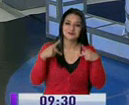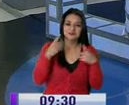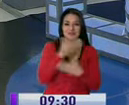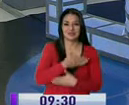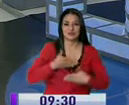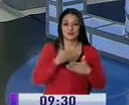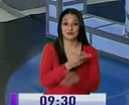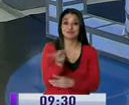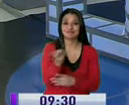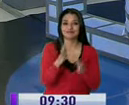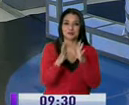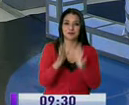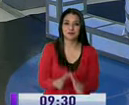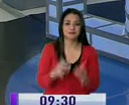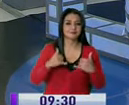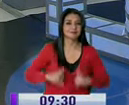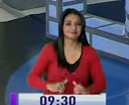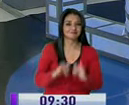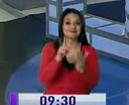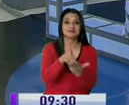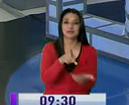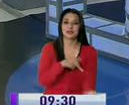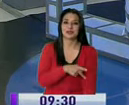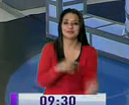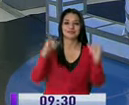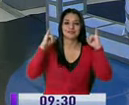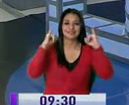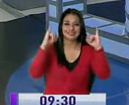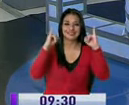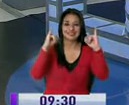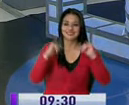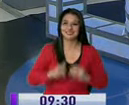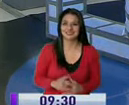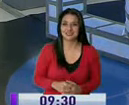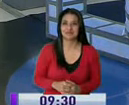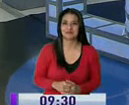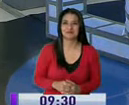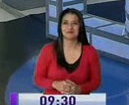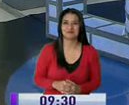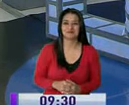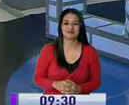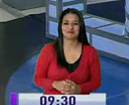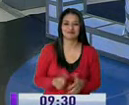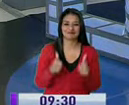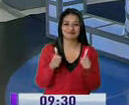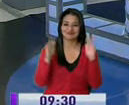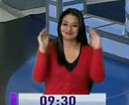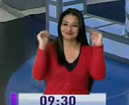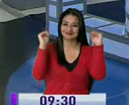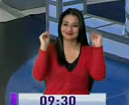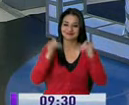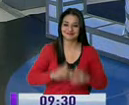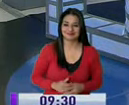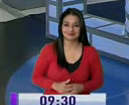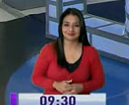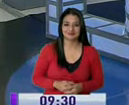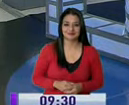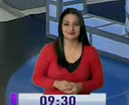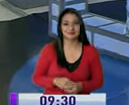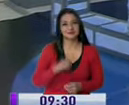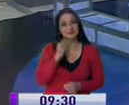Esteban Verde Soto y Karina Sarmiento en su... Saboreando la mañana. Eso. Nos vemos, un abracito para todos.